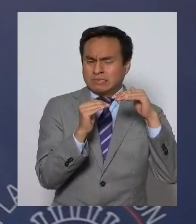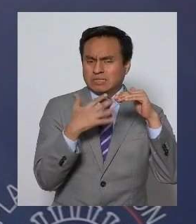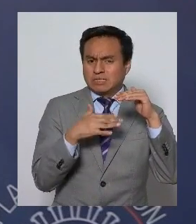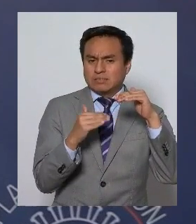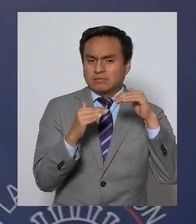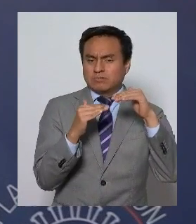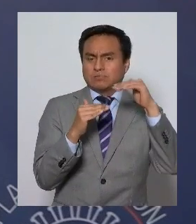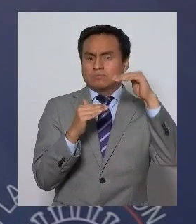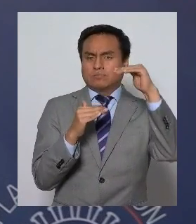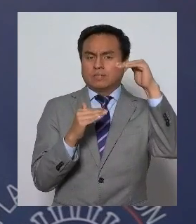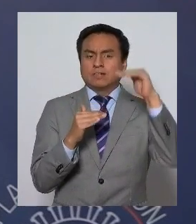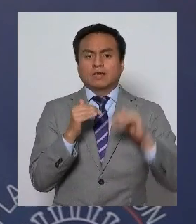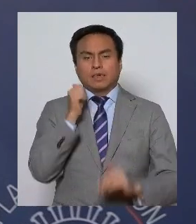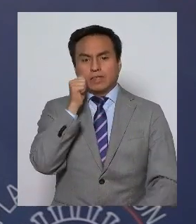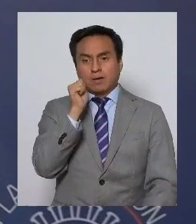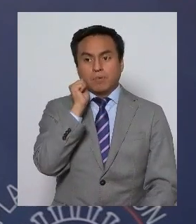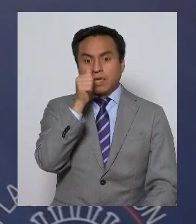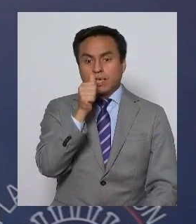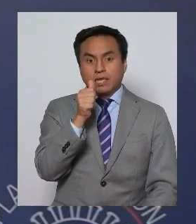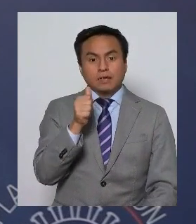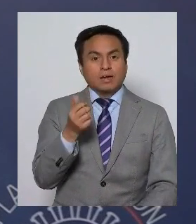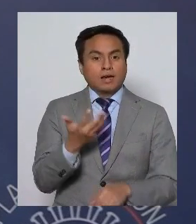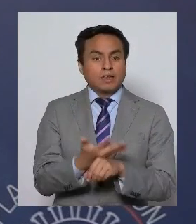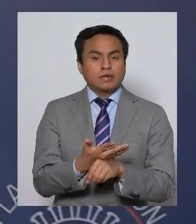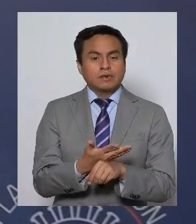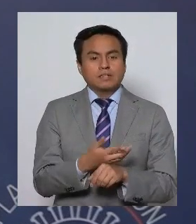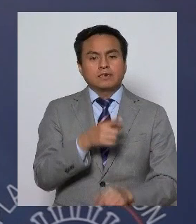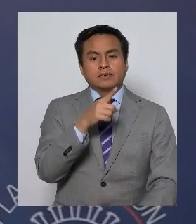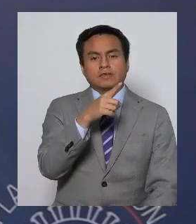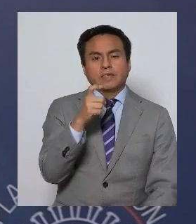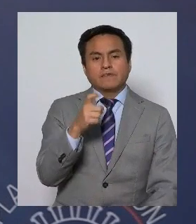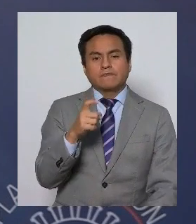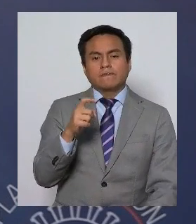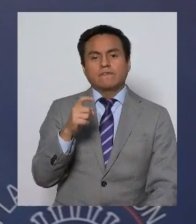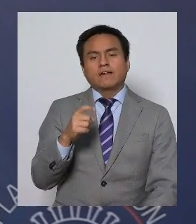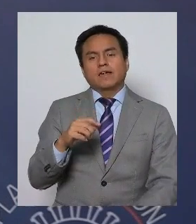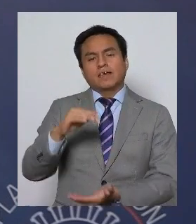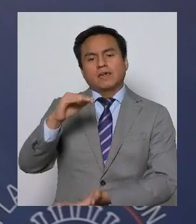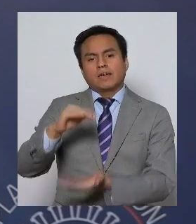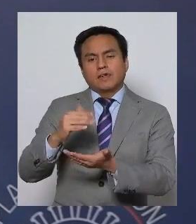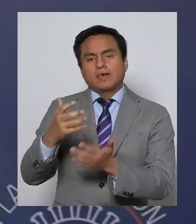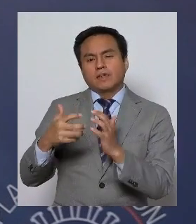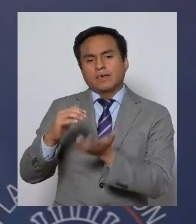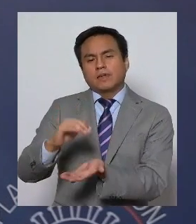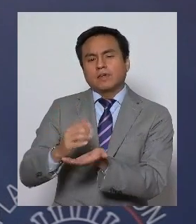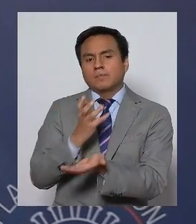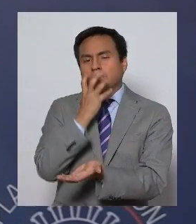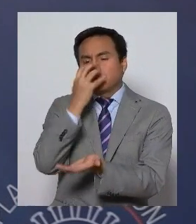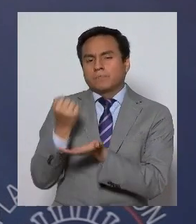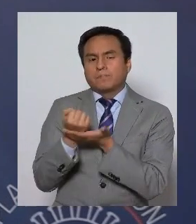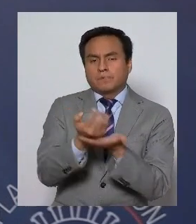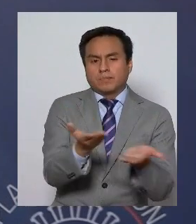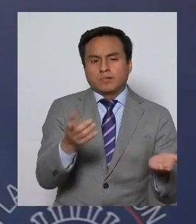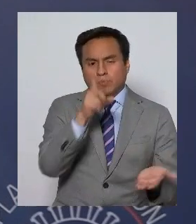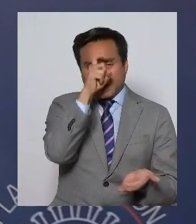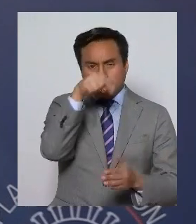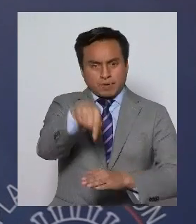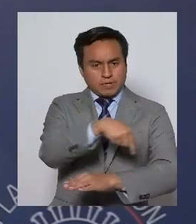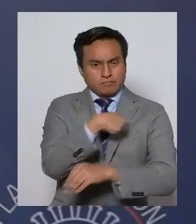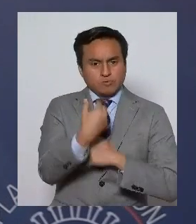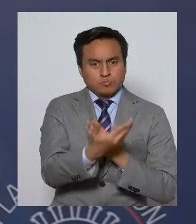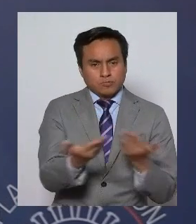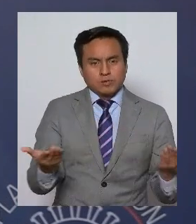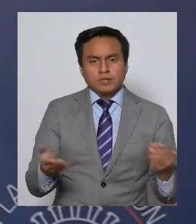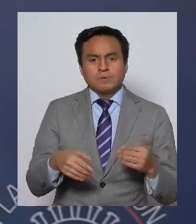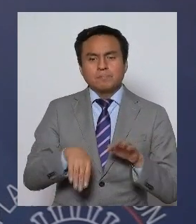sigue creciendo día a día. Mañana mismo vamos a entregar 100 ventiladores a distintos hospitales del país para poder seguir